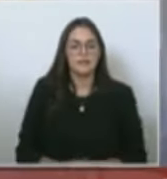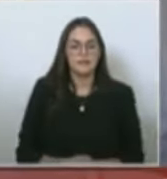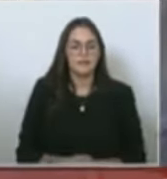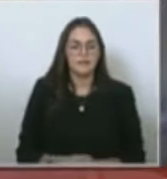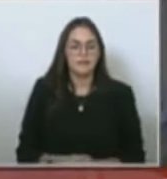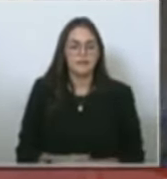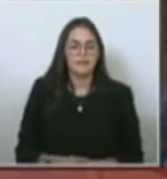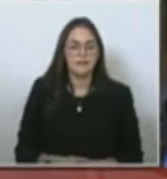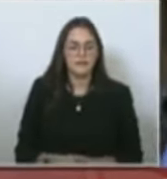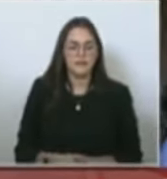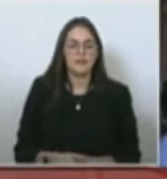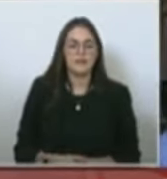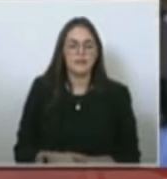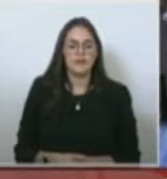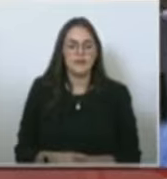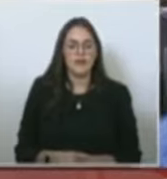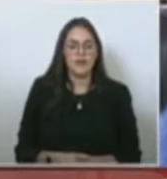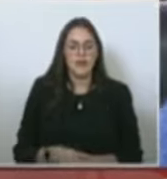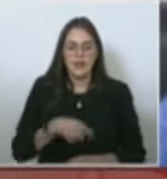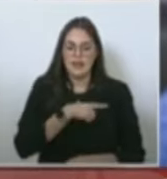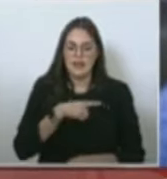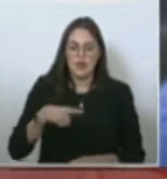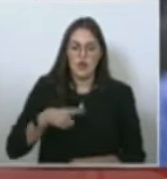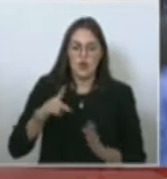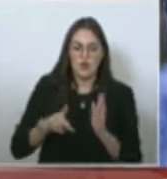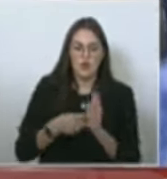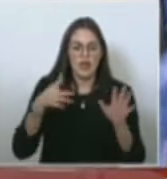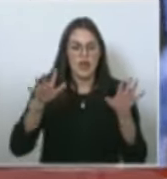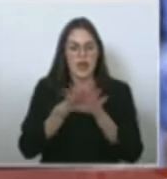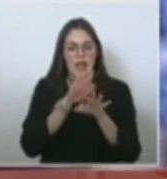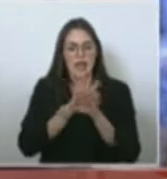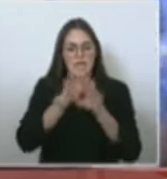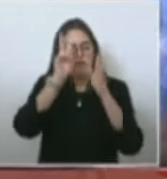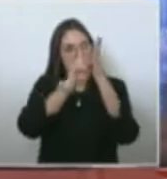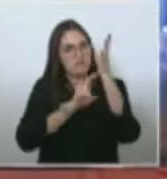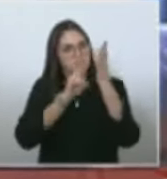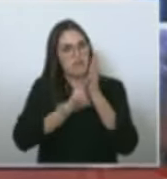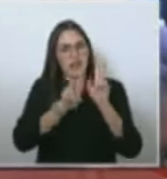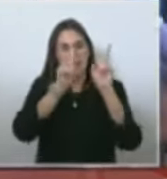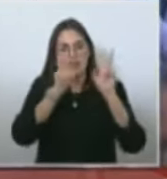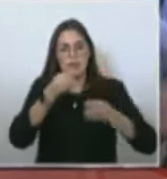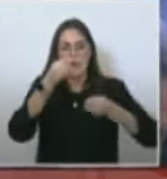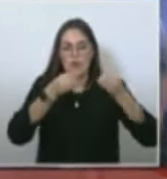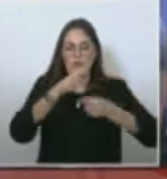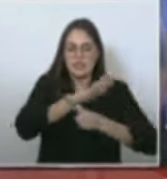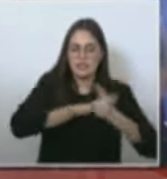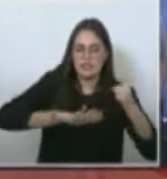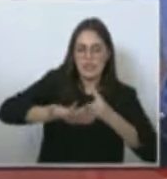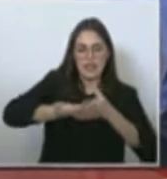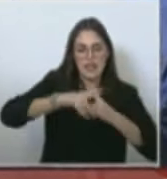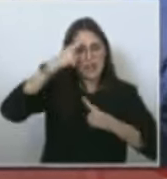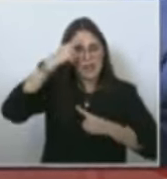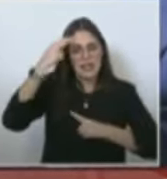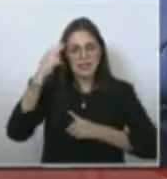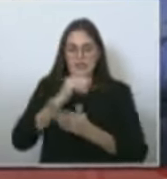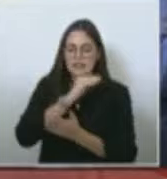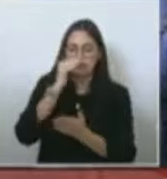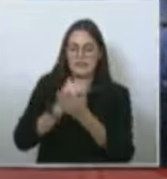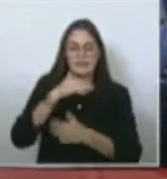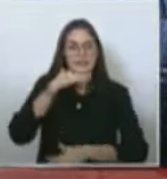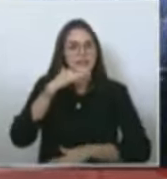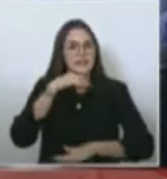se debe reestructurar el poder judicial para acabar con la corrupción, que debe realmente